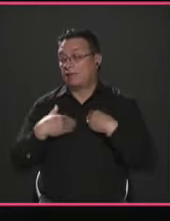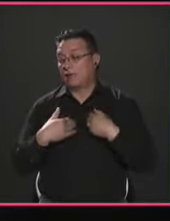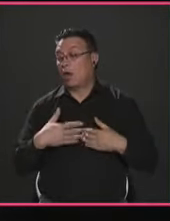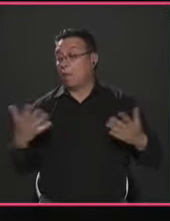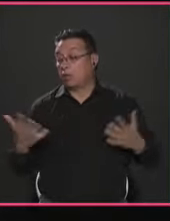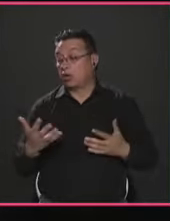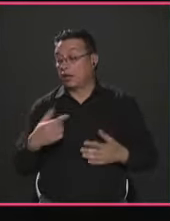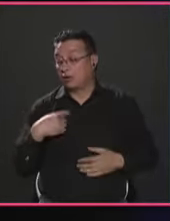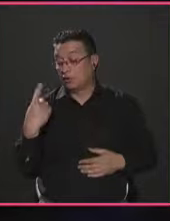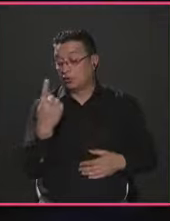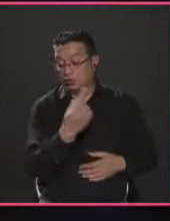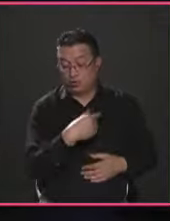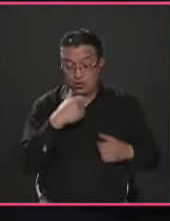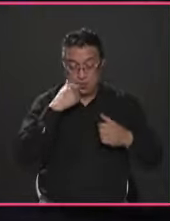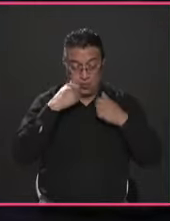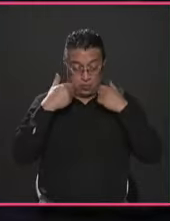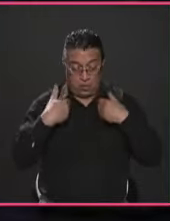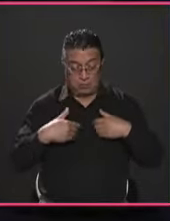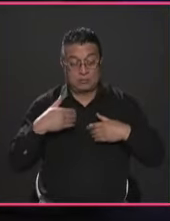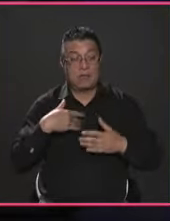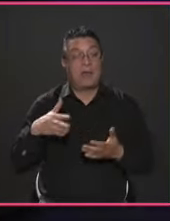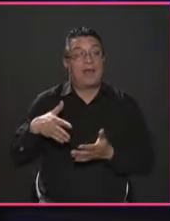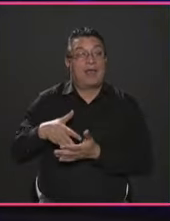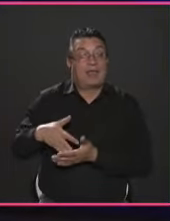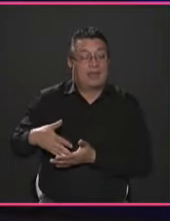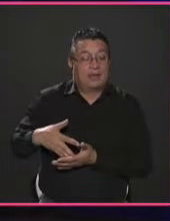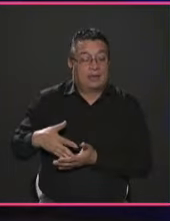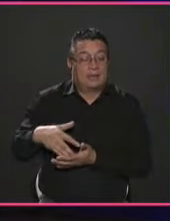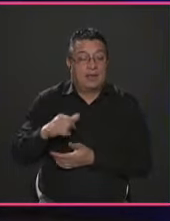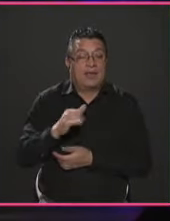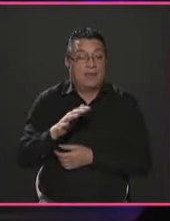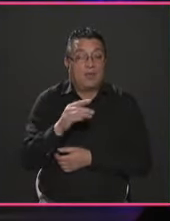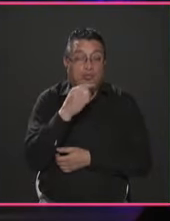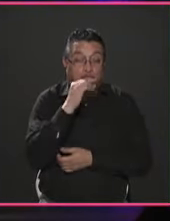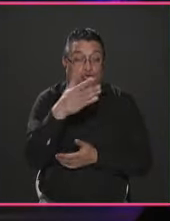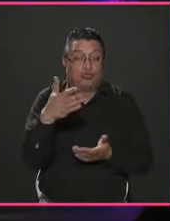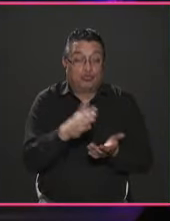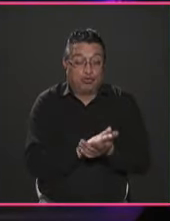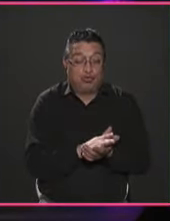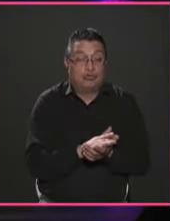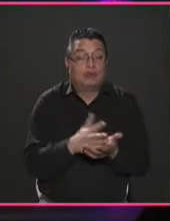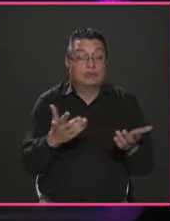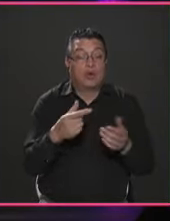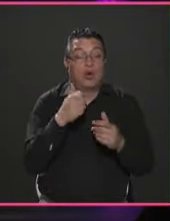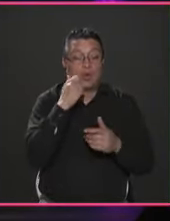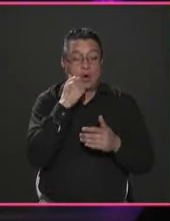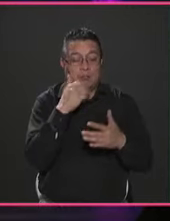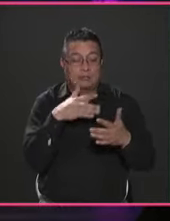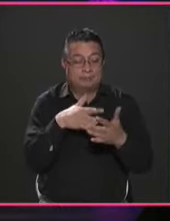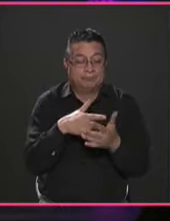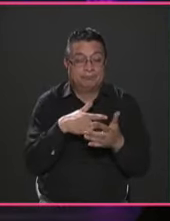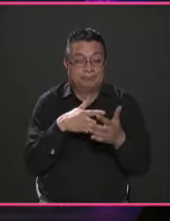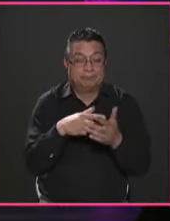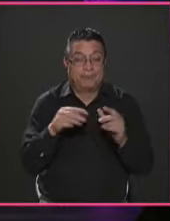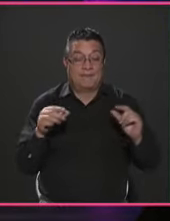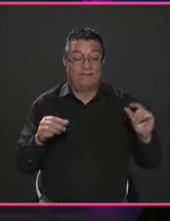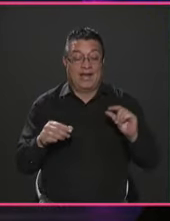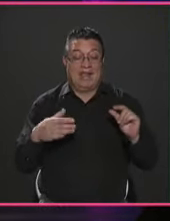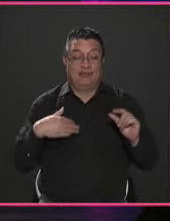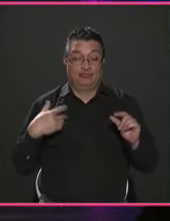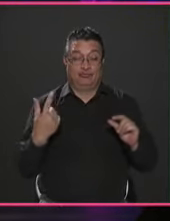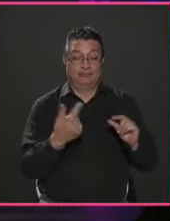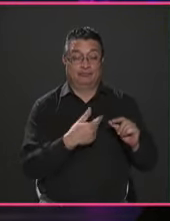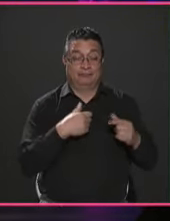qué Porque como seres con un cuerpo que somos frágiles finitos y limitados nuestro cuerpo nos vuelve vulnerables nuestro cuerpo